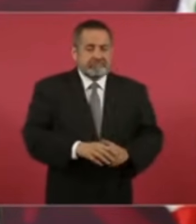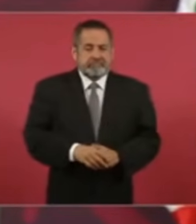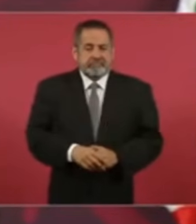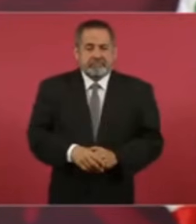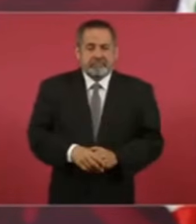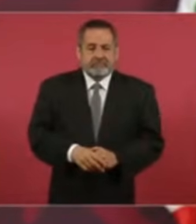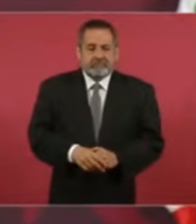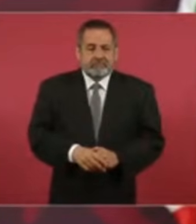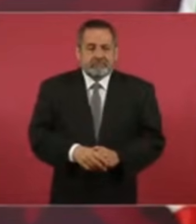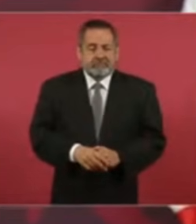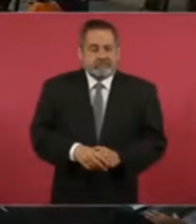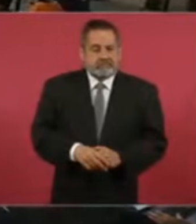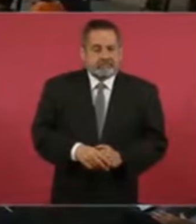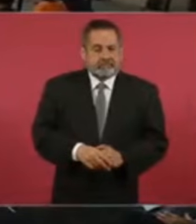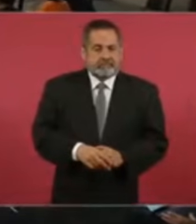Fíjense que las que